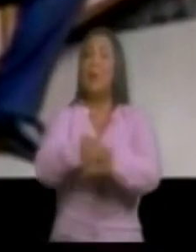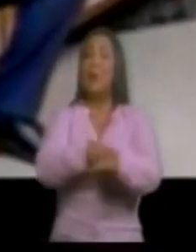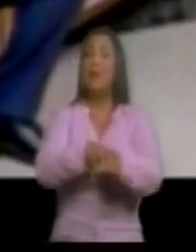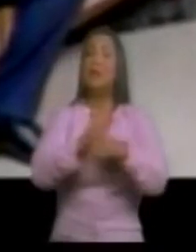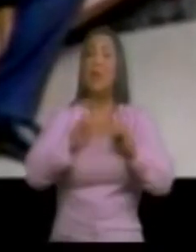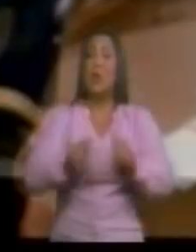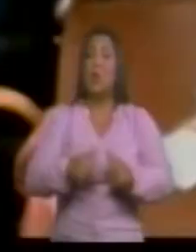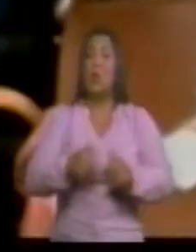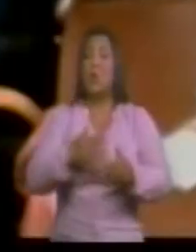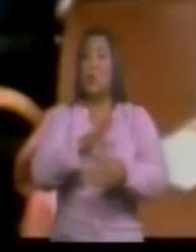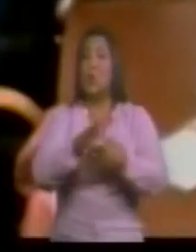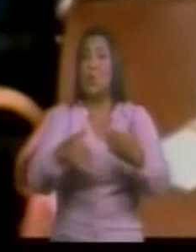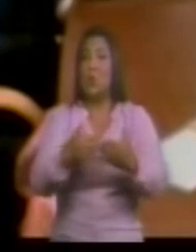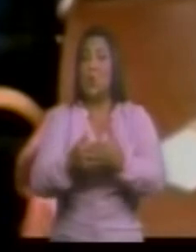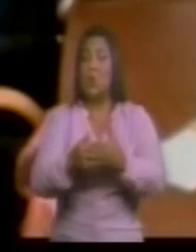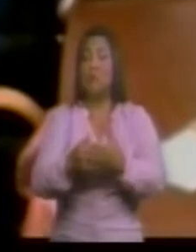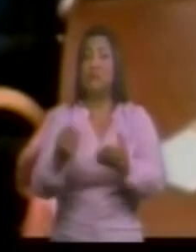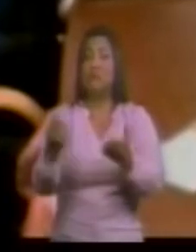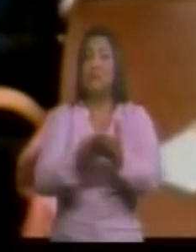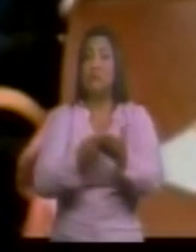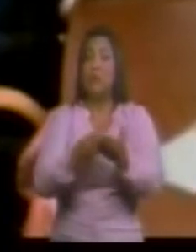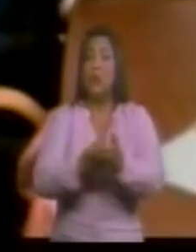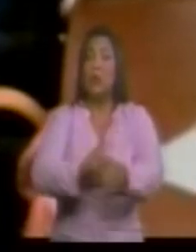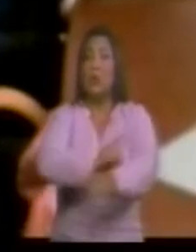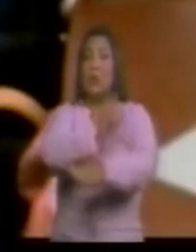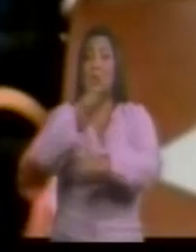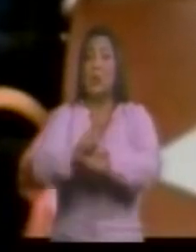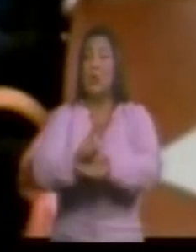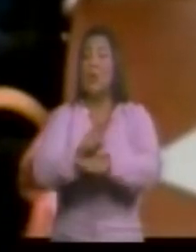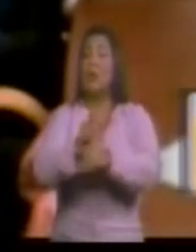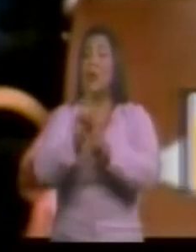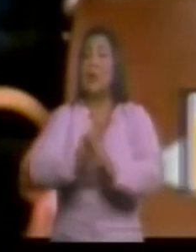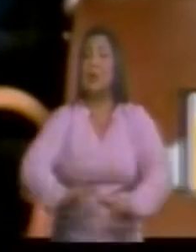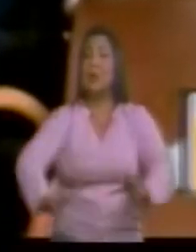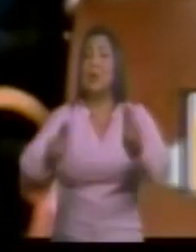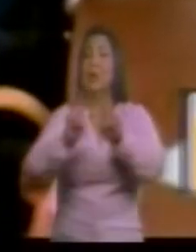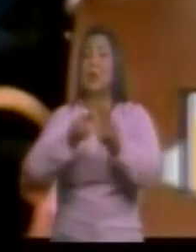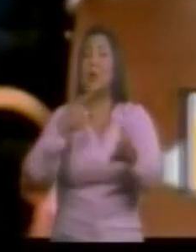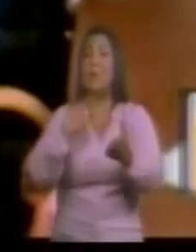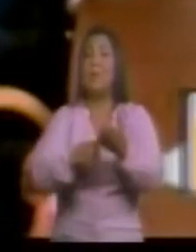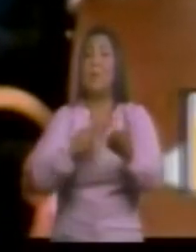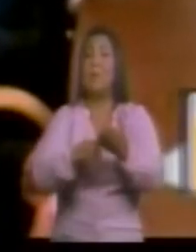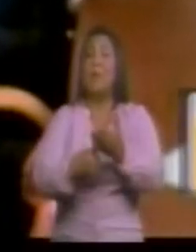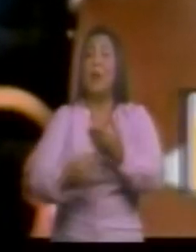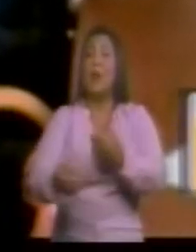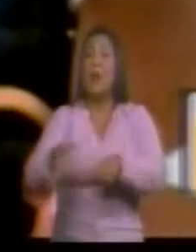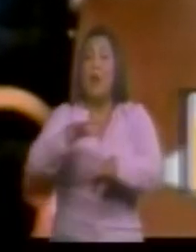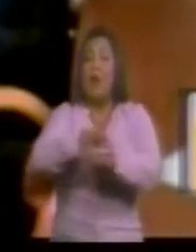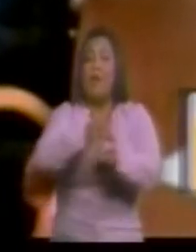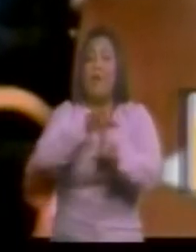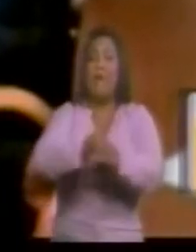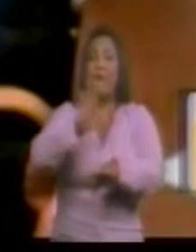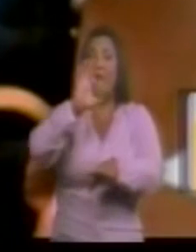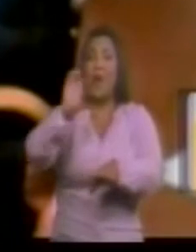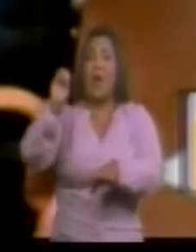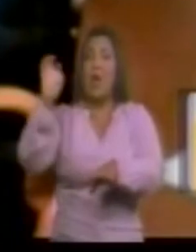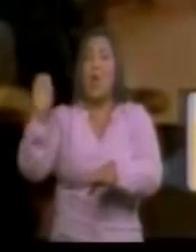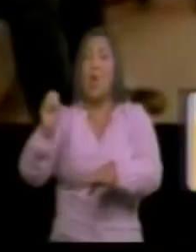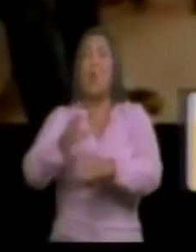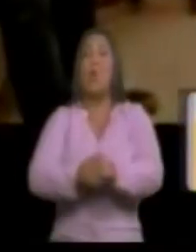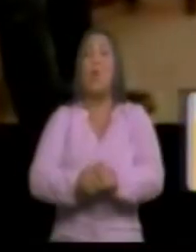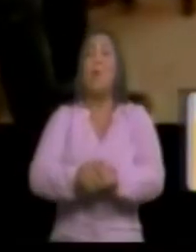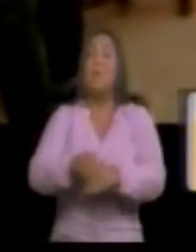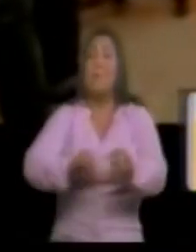El segundo mandatario se reunió con el director general de la Organización de las Naciones Unidas para la Alimentación y la Agricultura, FAO, Gu Dongyu,